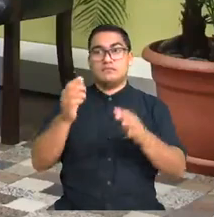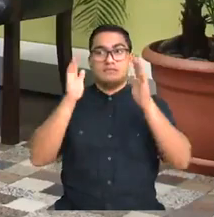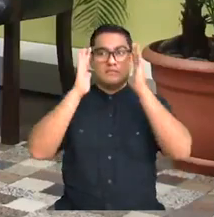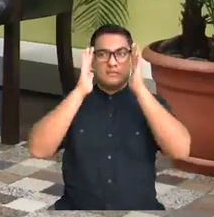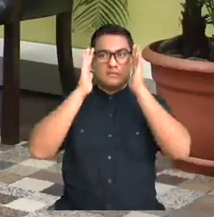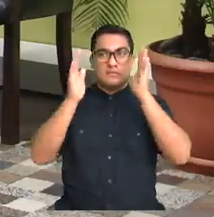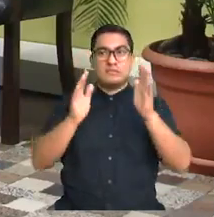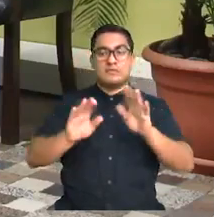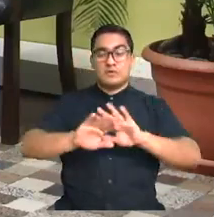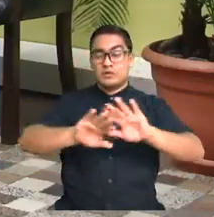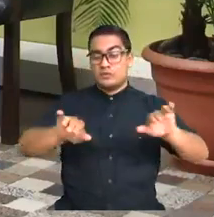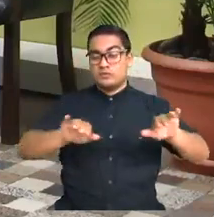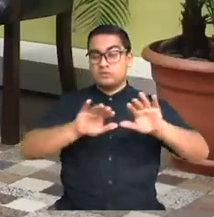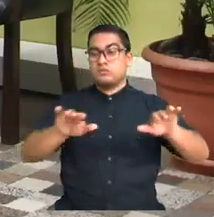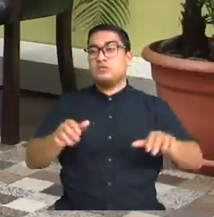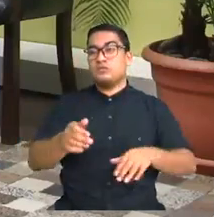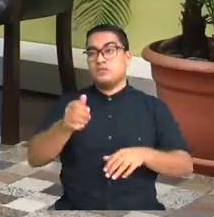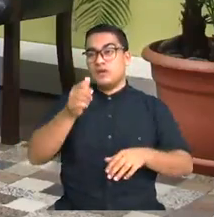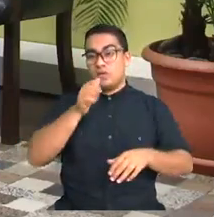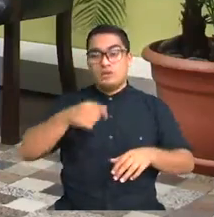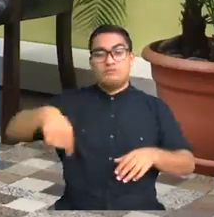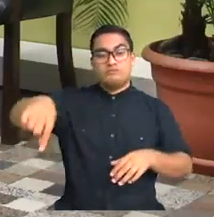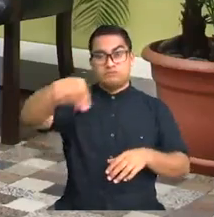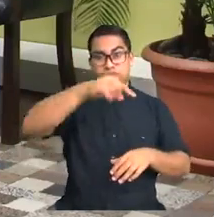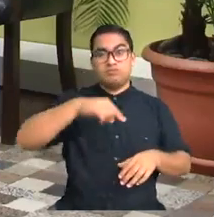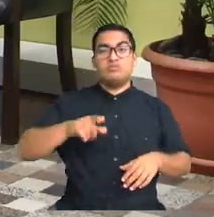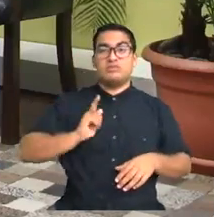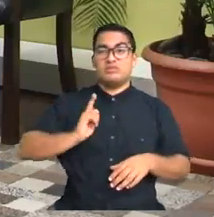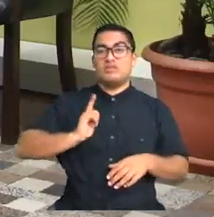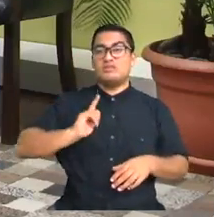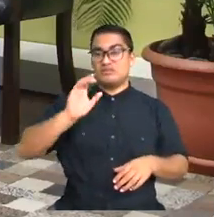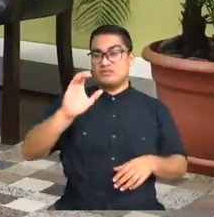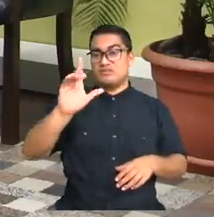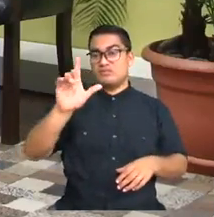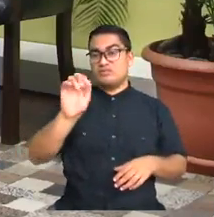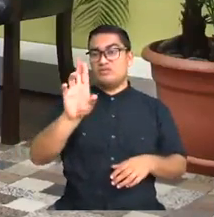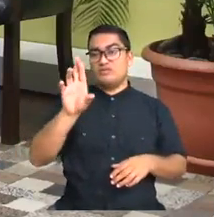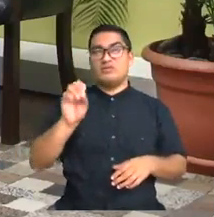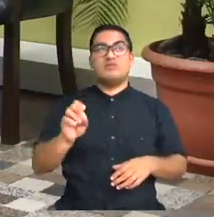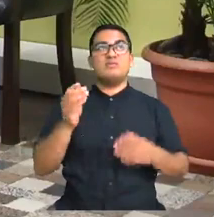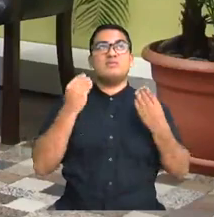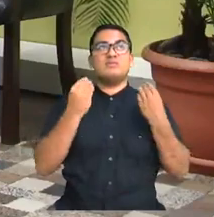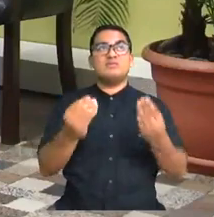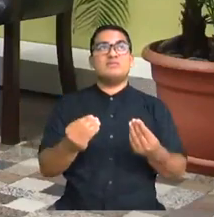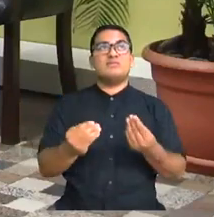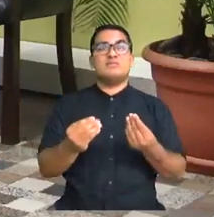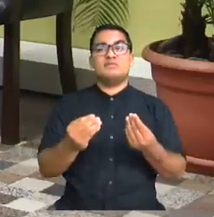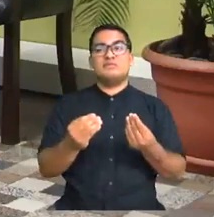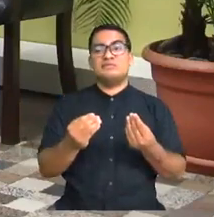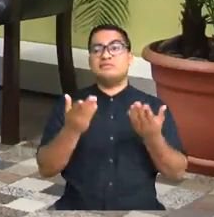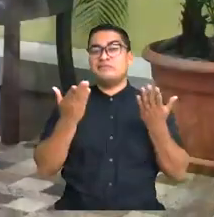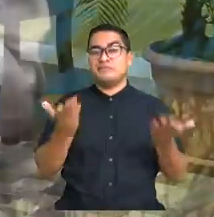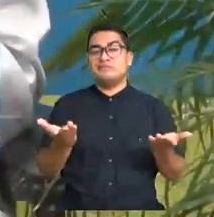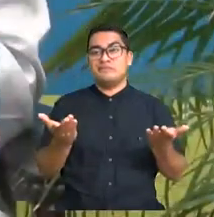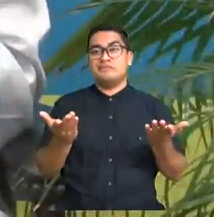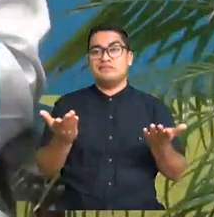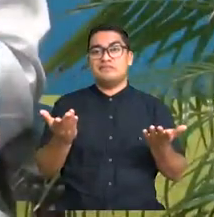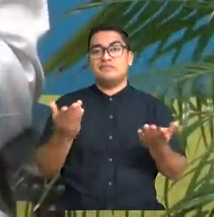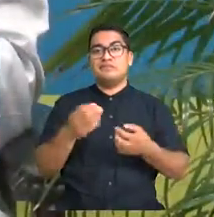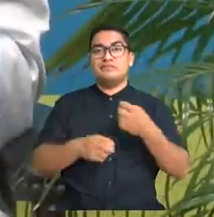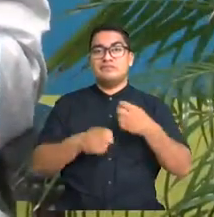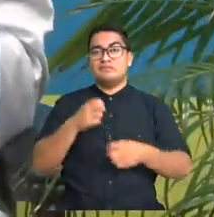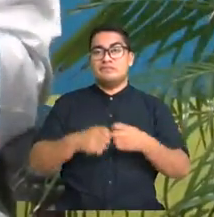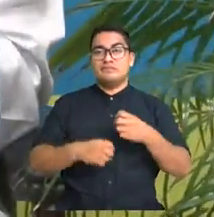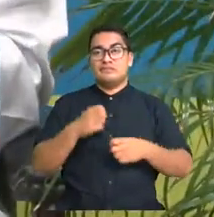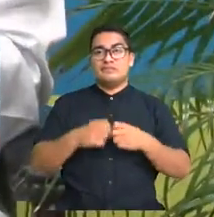piscinas sí tienen abundante cloro porque es parte de cómo el mantenimiento que hace. Y entonces, lo que sucede es